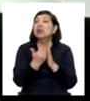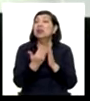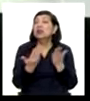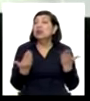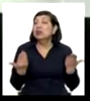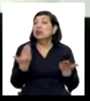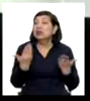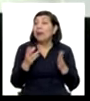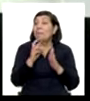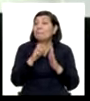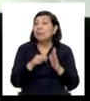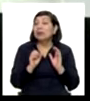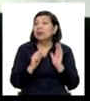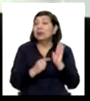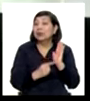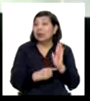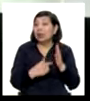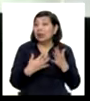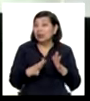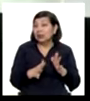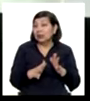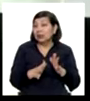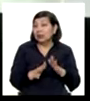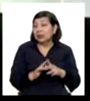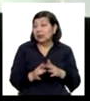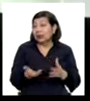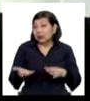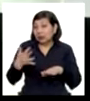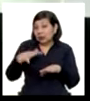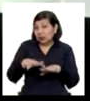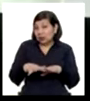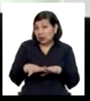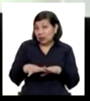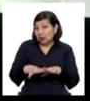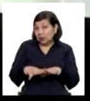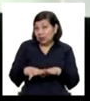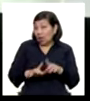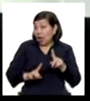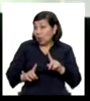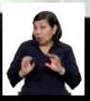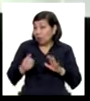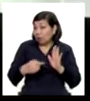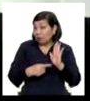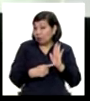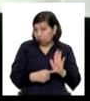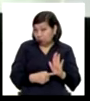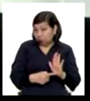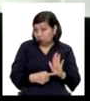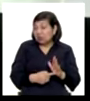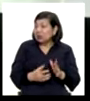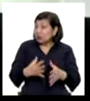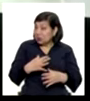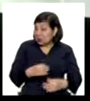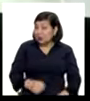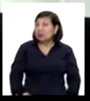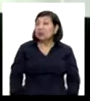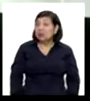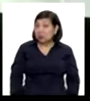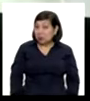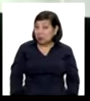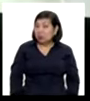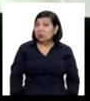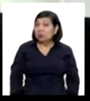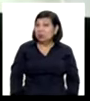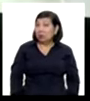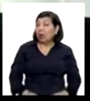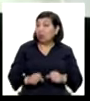estos programas que se presentan ya para sus públicos internos, ¿recuerda alguno que se haya presentado y que haya dicho, qué interesante, ¿no? Esto incluso